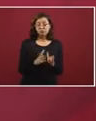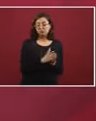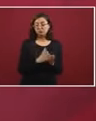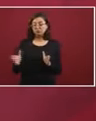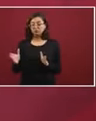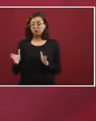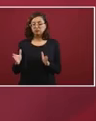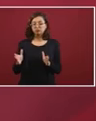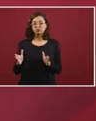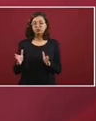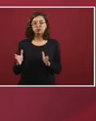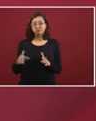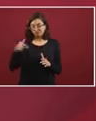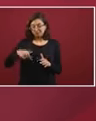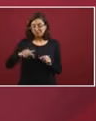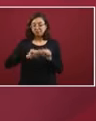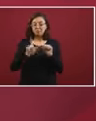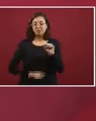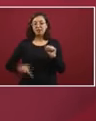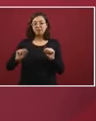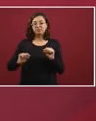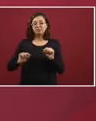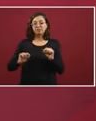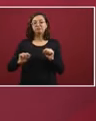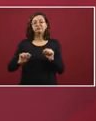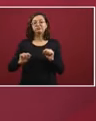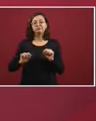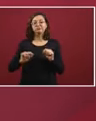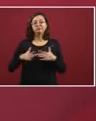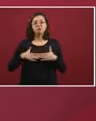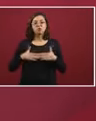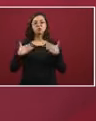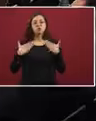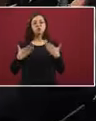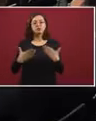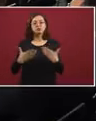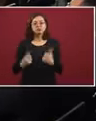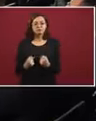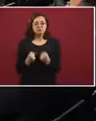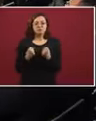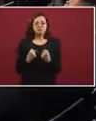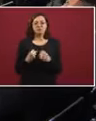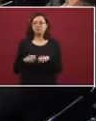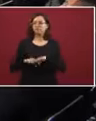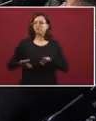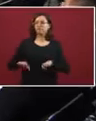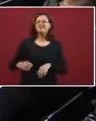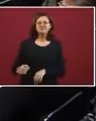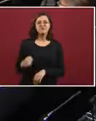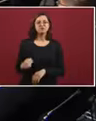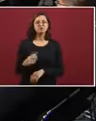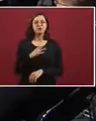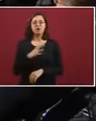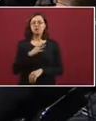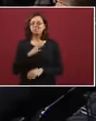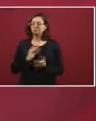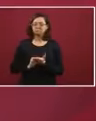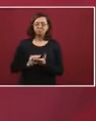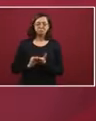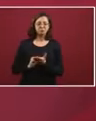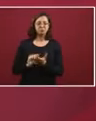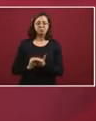confianza enorme en el vigor, la fortaleza de la democracia mexicana, que se va a mantener y se va